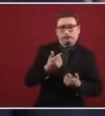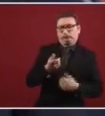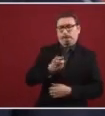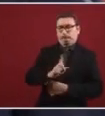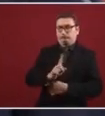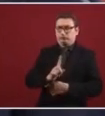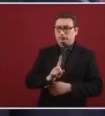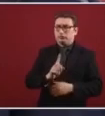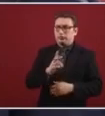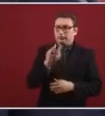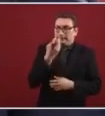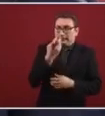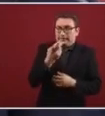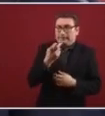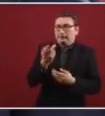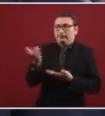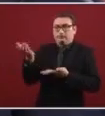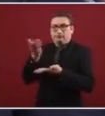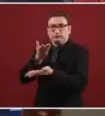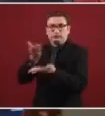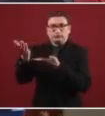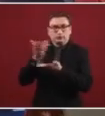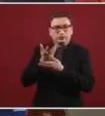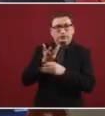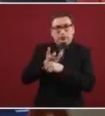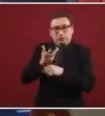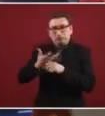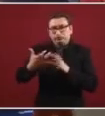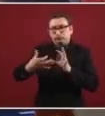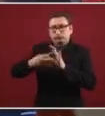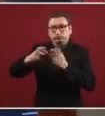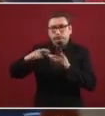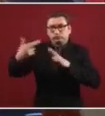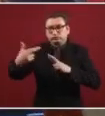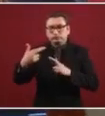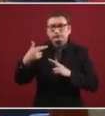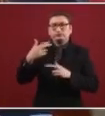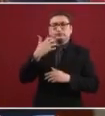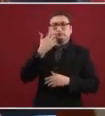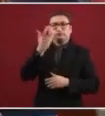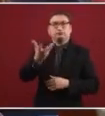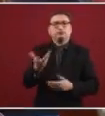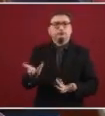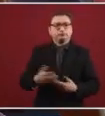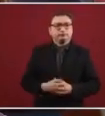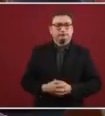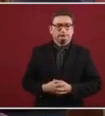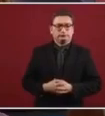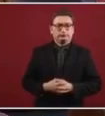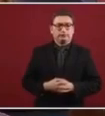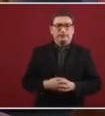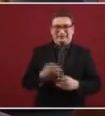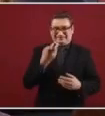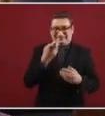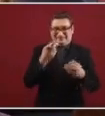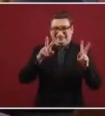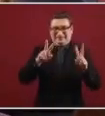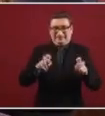Estamos buscando con ellos de que en este